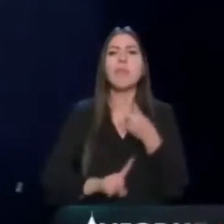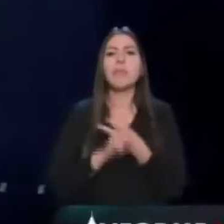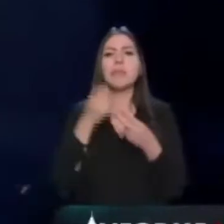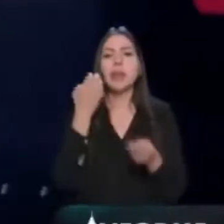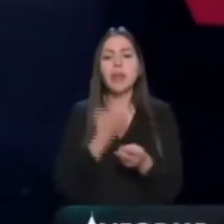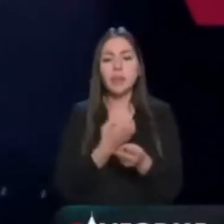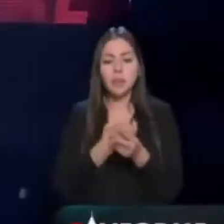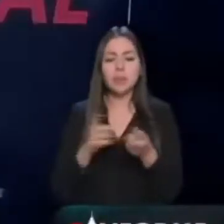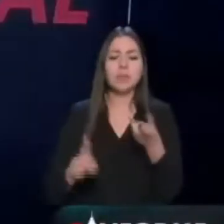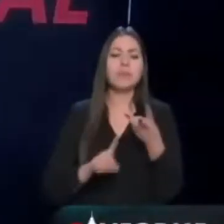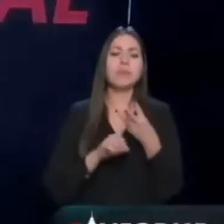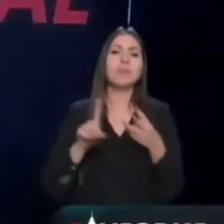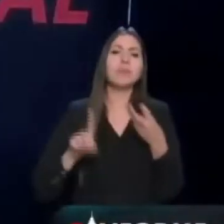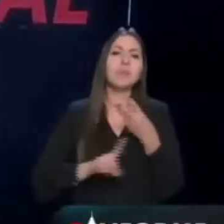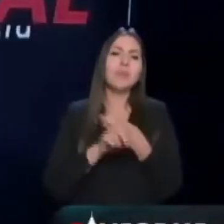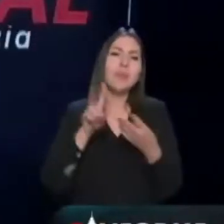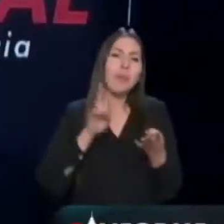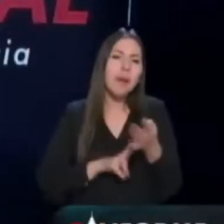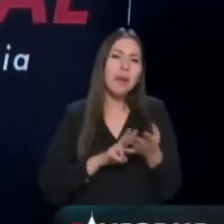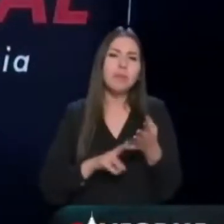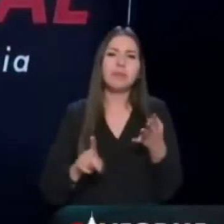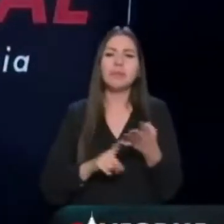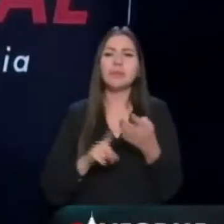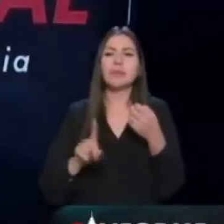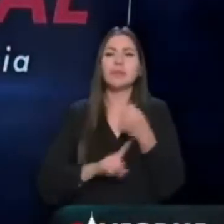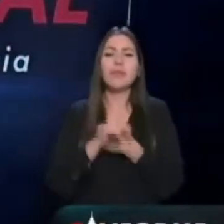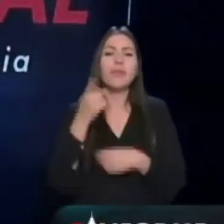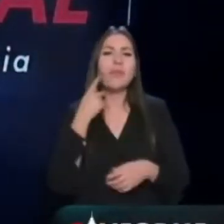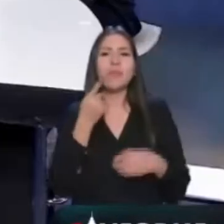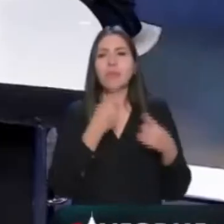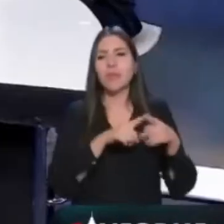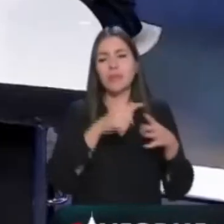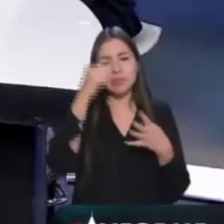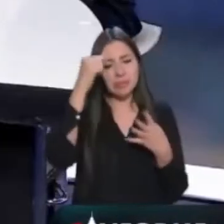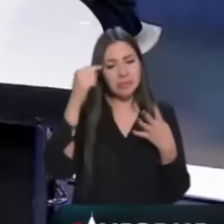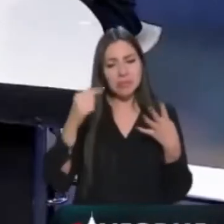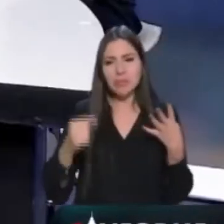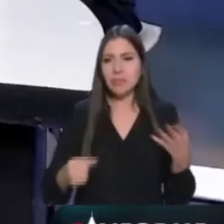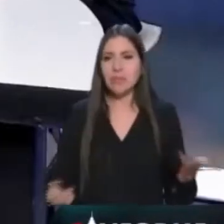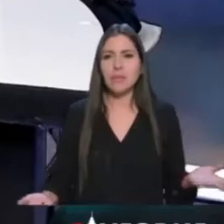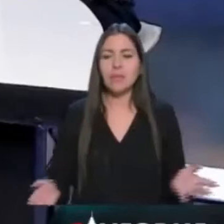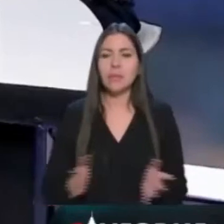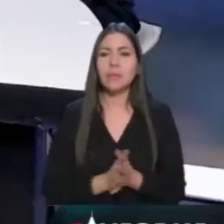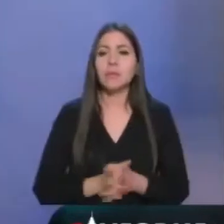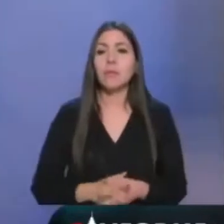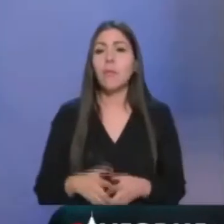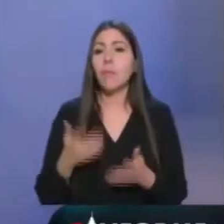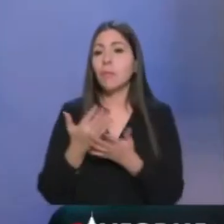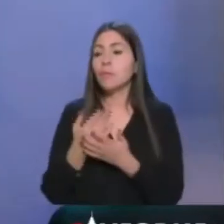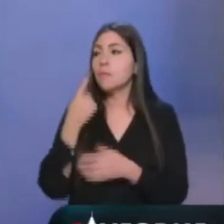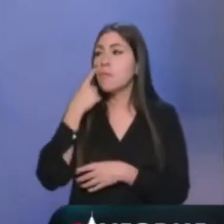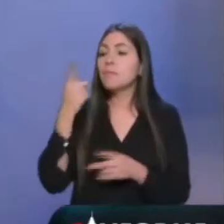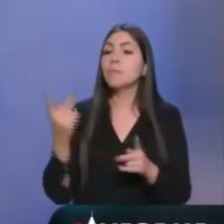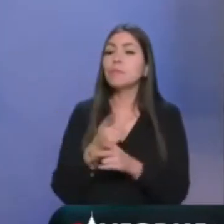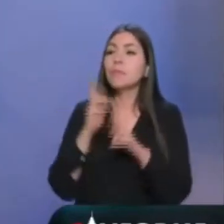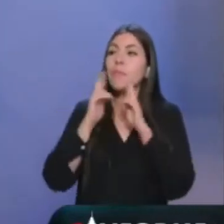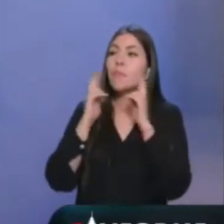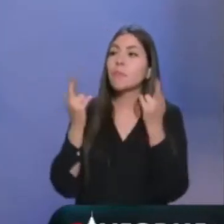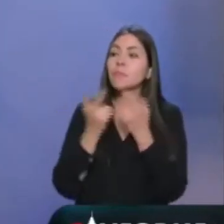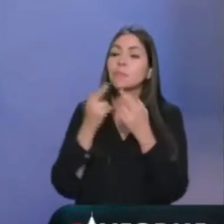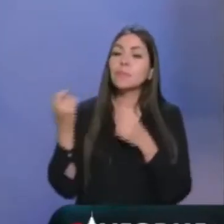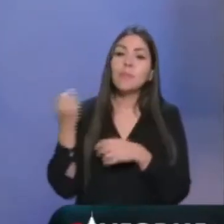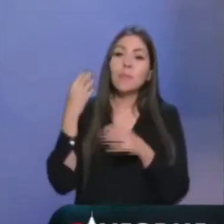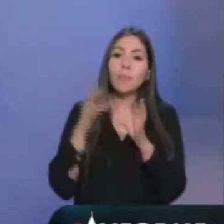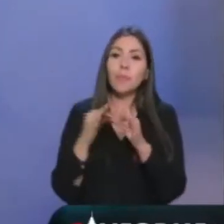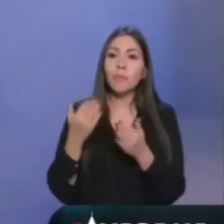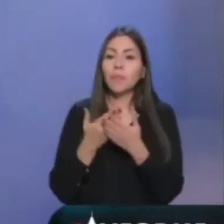de valores, esta crisis política, en fin, muchas facetas, ¿no?, de la crisis. Y vamos a ver qué pasa ahora en esta cumbre, porque lo que hemos estado viendo es